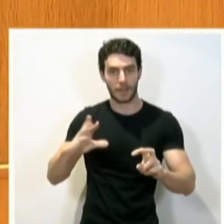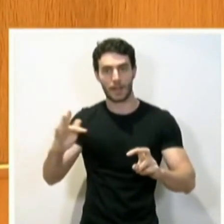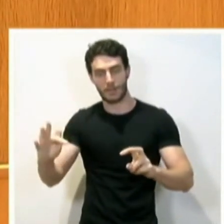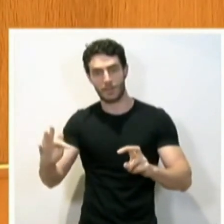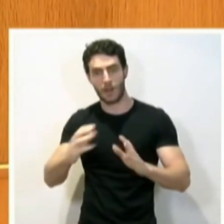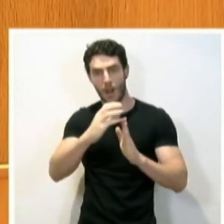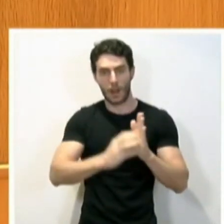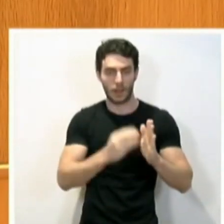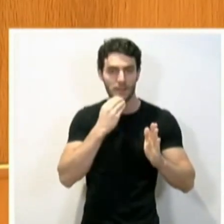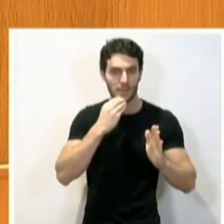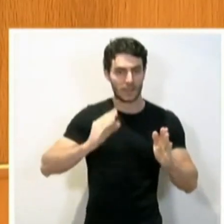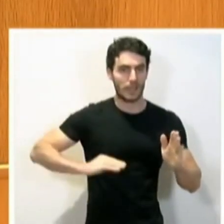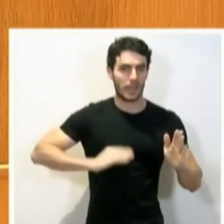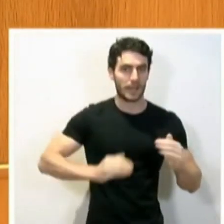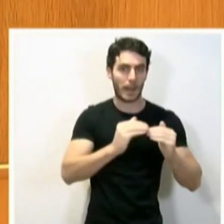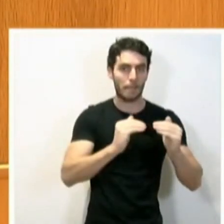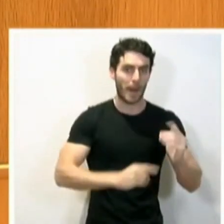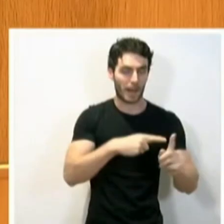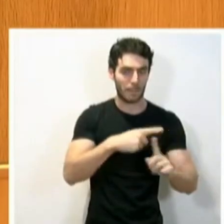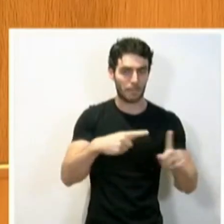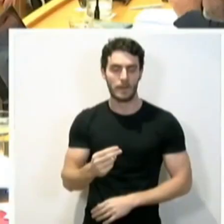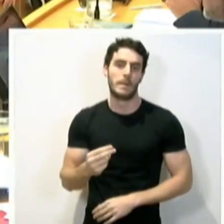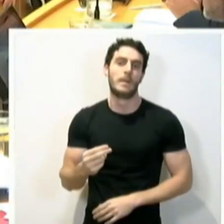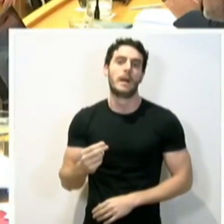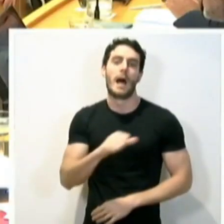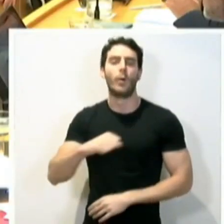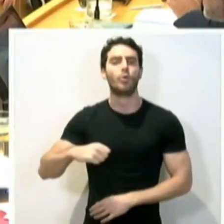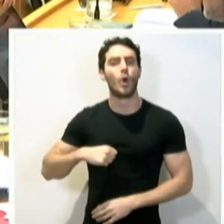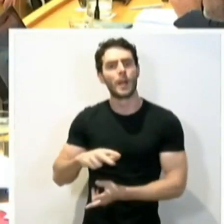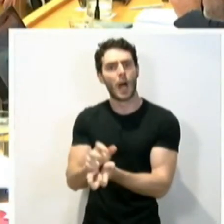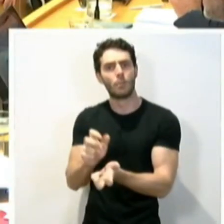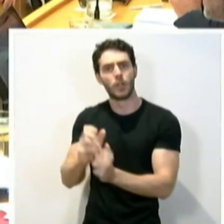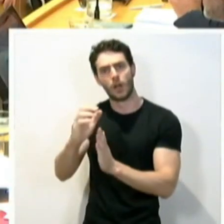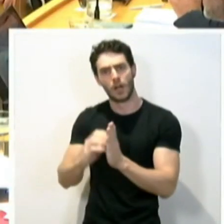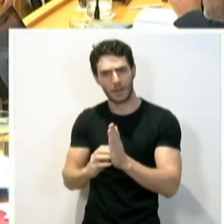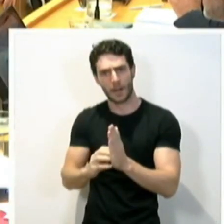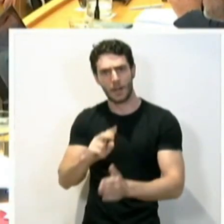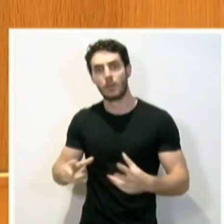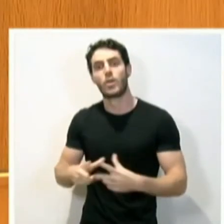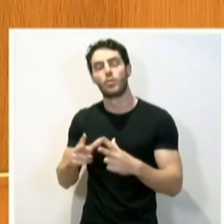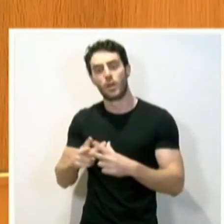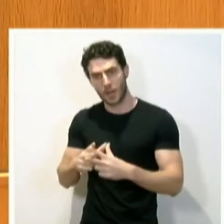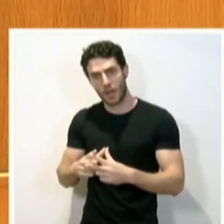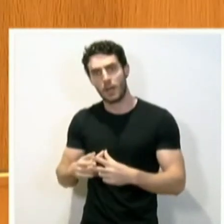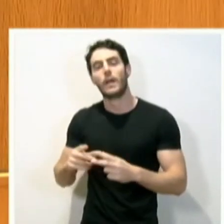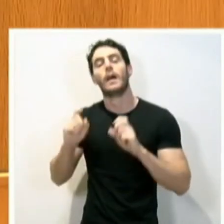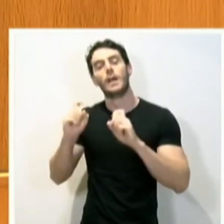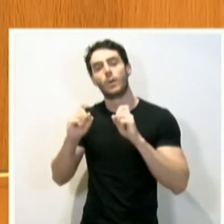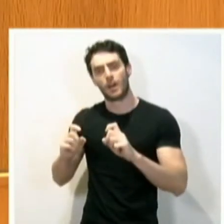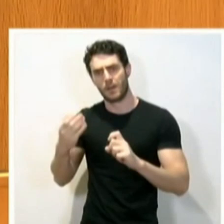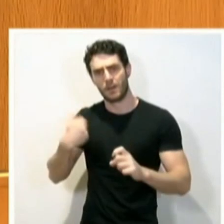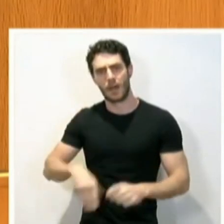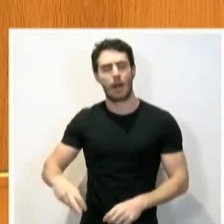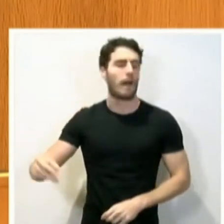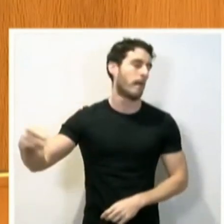rentas bajas y medias, como reclamábamos en el Partido Popular. La sanidad, los servicios sociales, la educación, eso ya